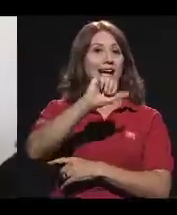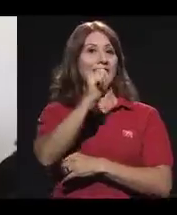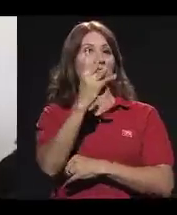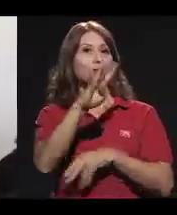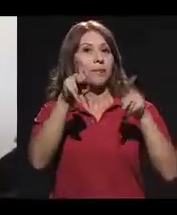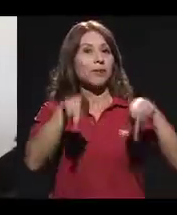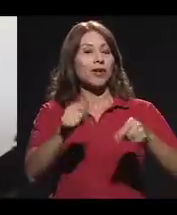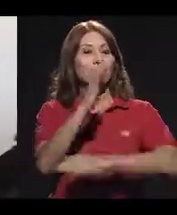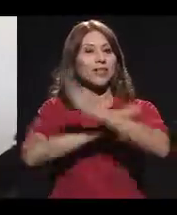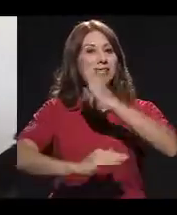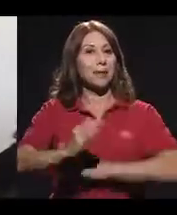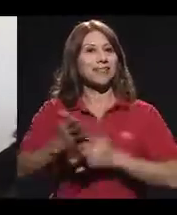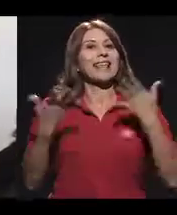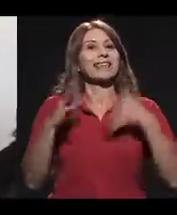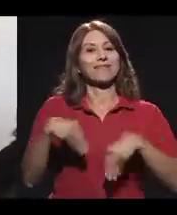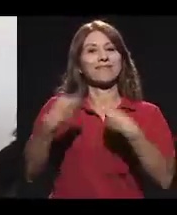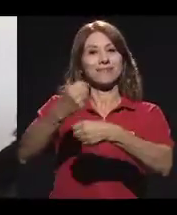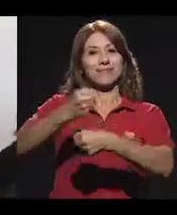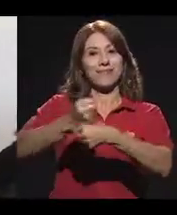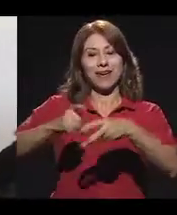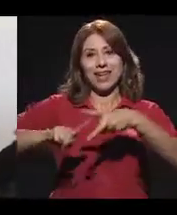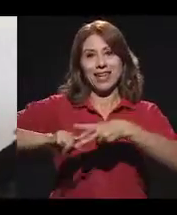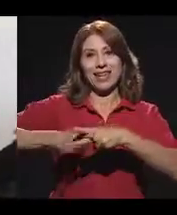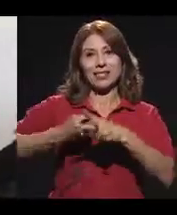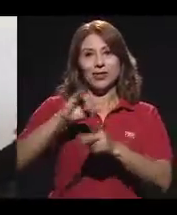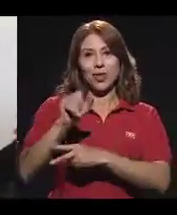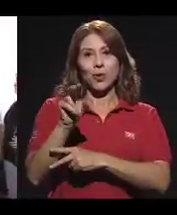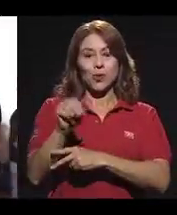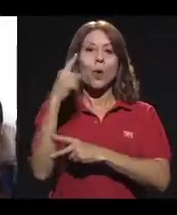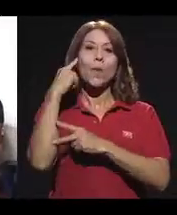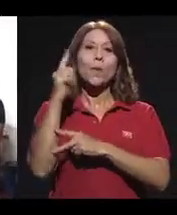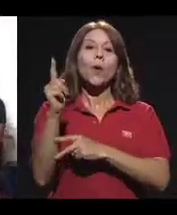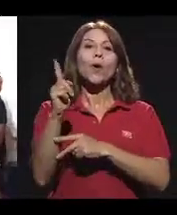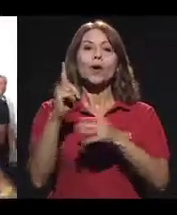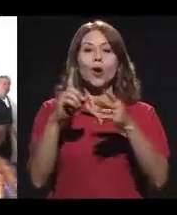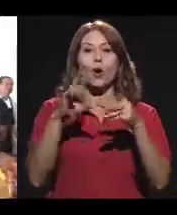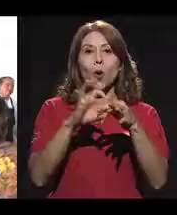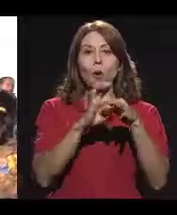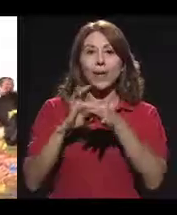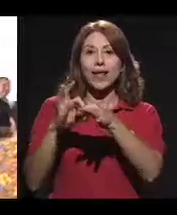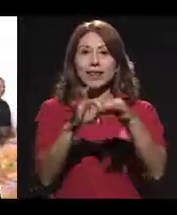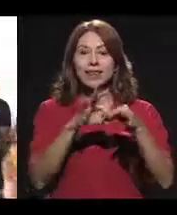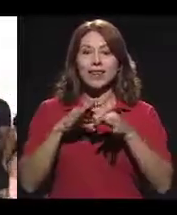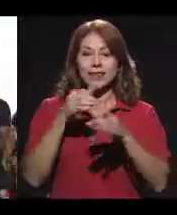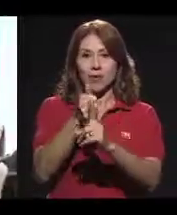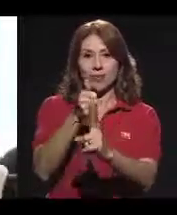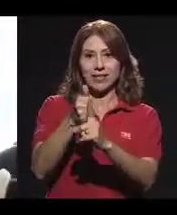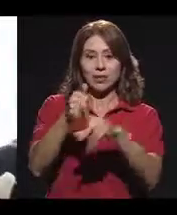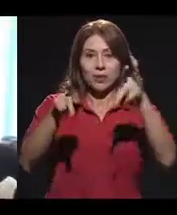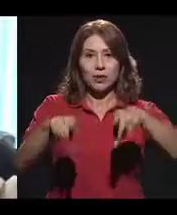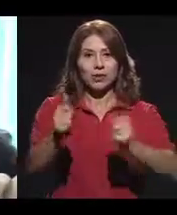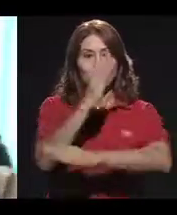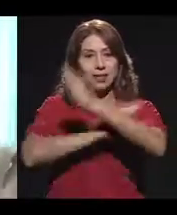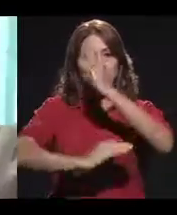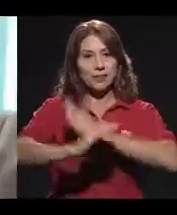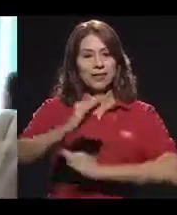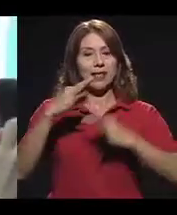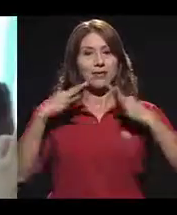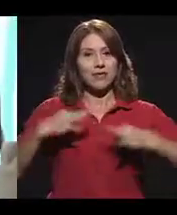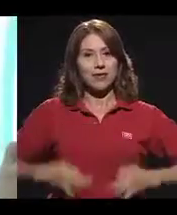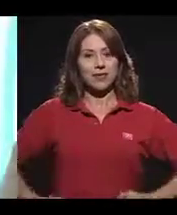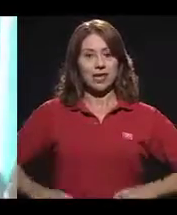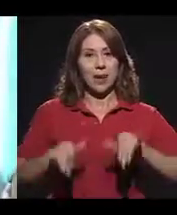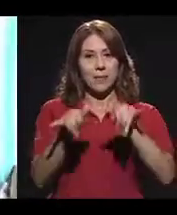discapacidad fueron empleadas a inicios de junio por la Cooperativa Autogestionaria de Personas con Discapacidad Física Permanente,